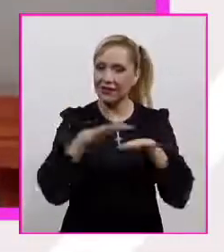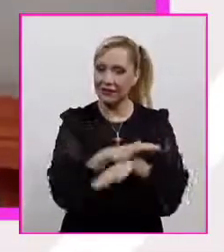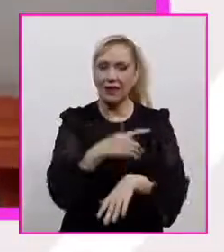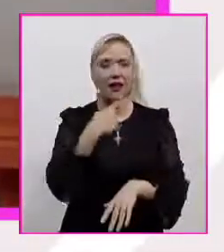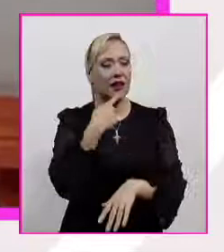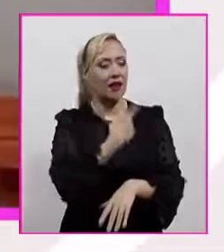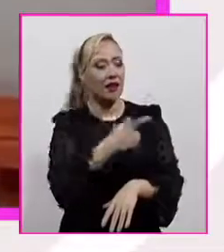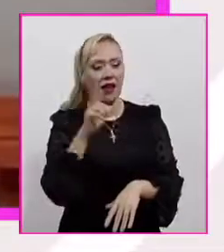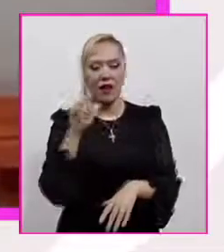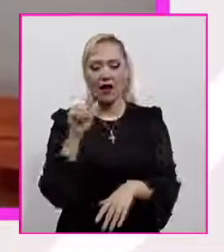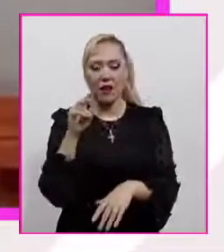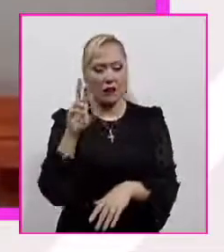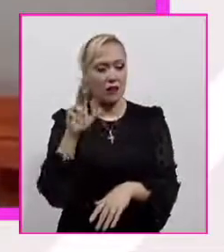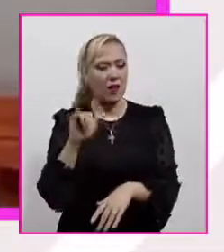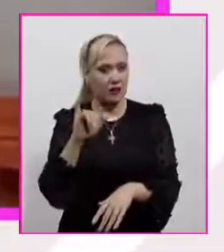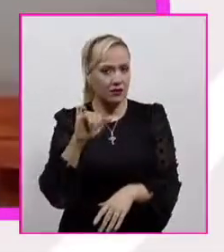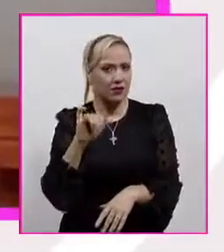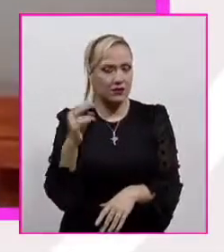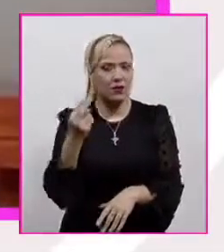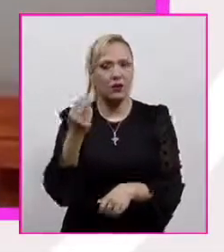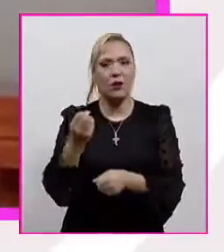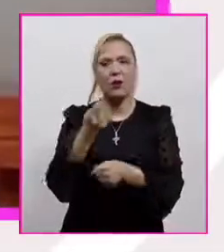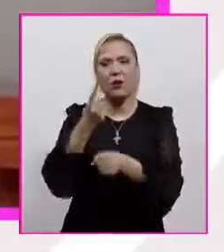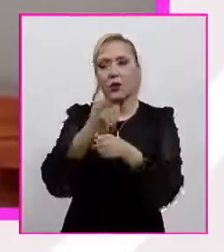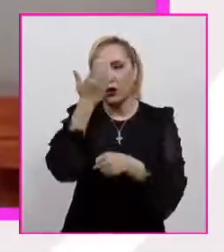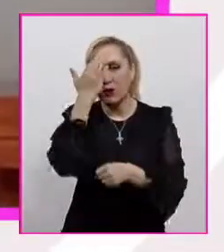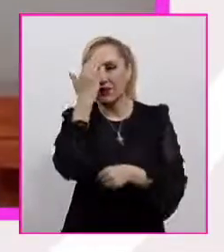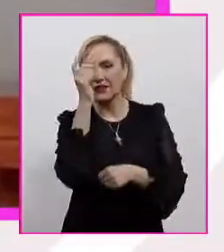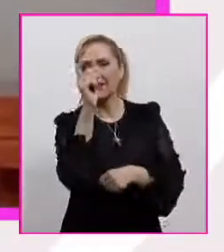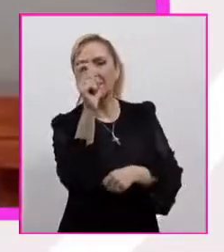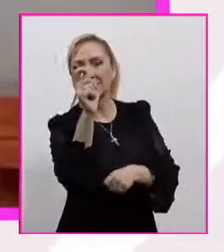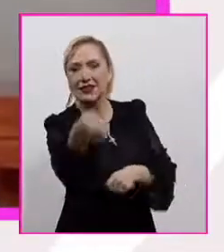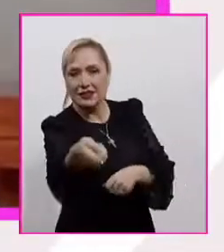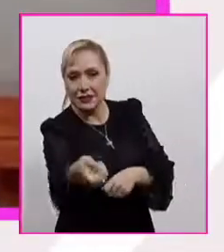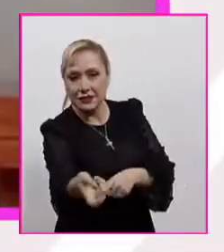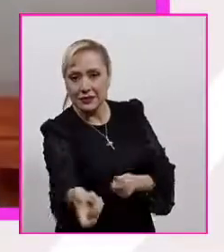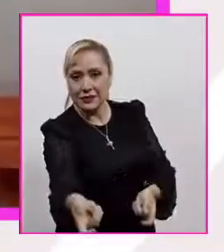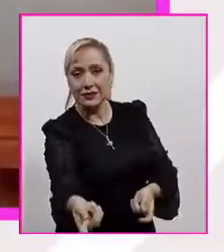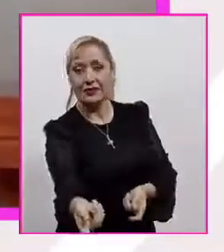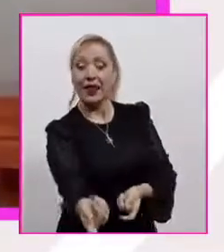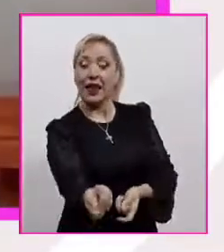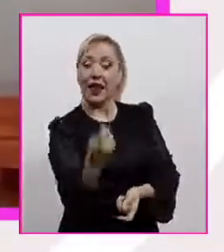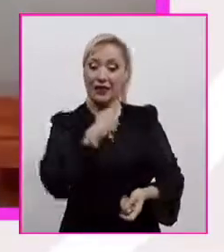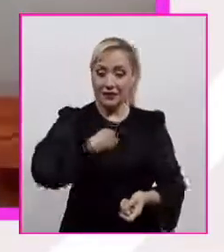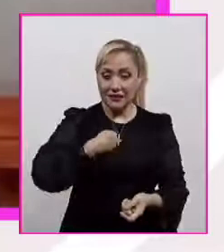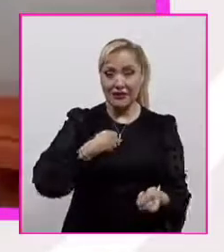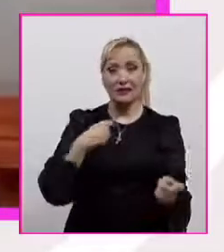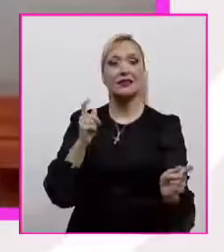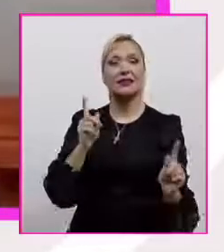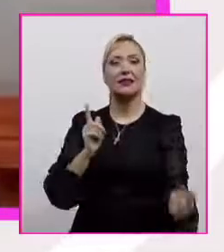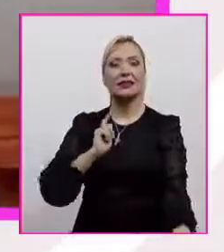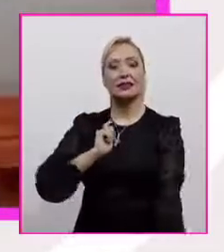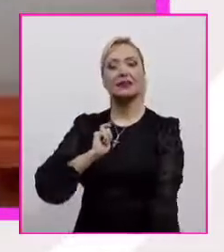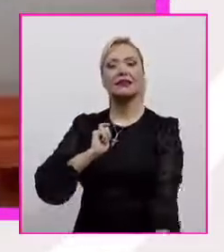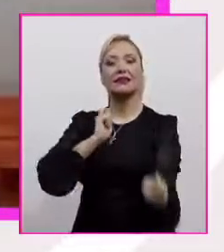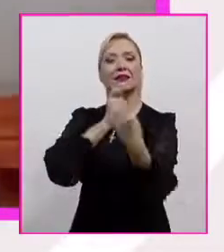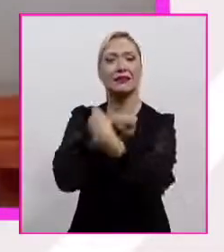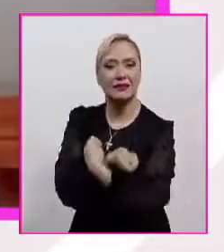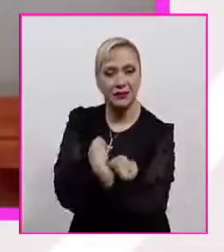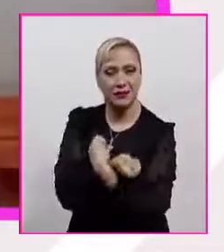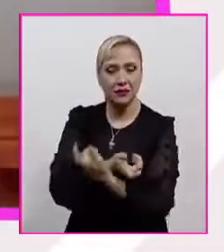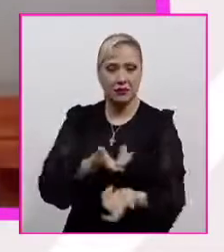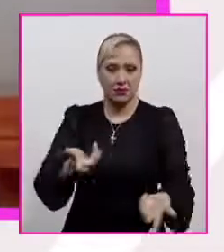hay que darnos la oportunidad de conocer al otro. Hay que darnos la oportunidad, porque créanme, yo